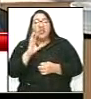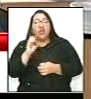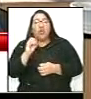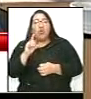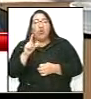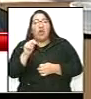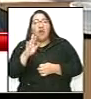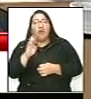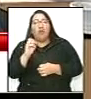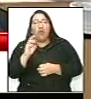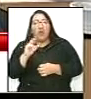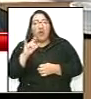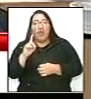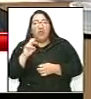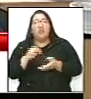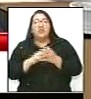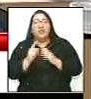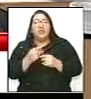eficaz.